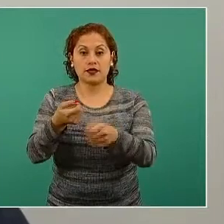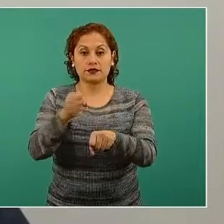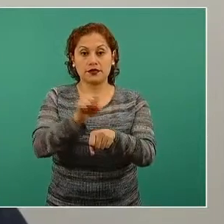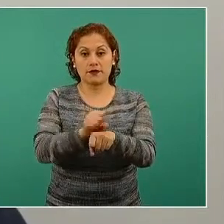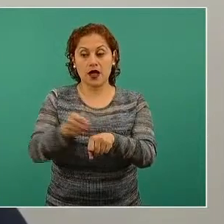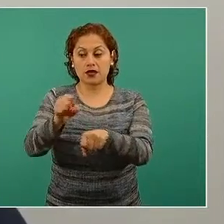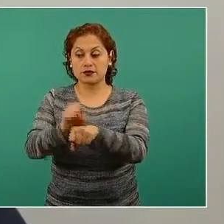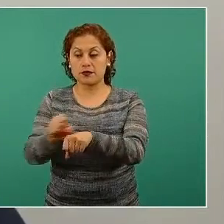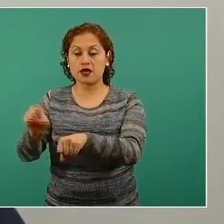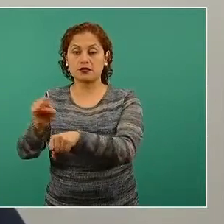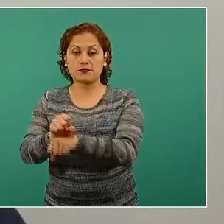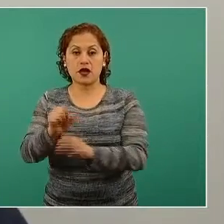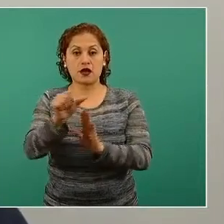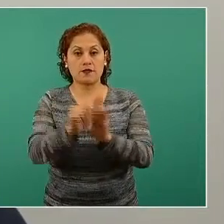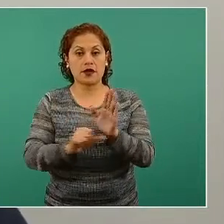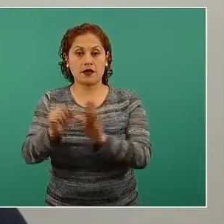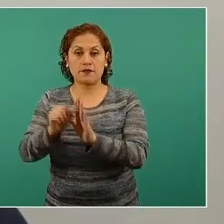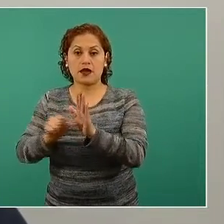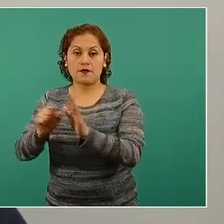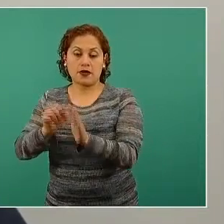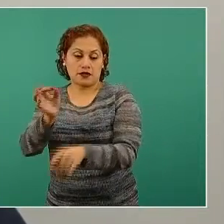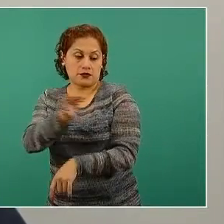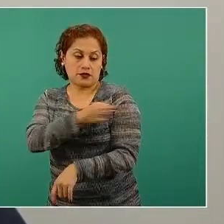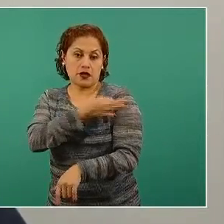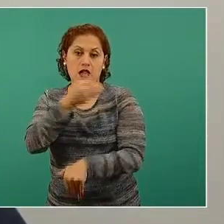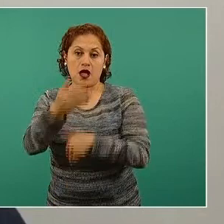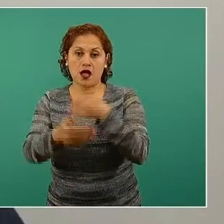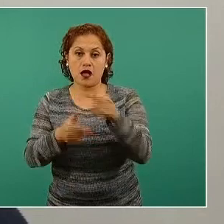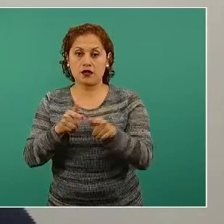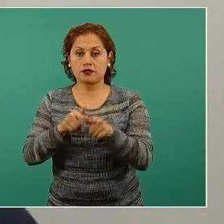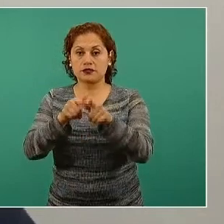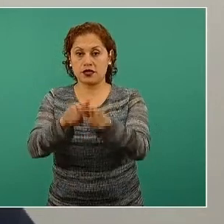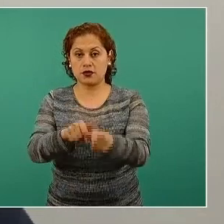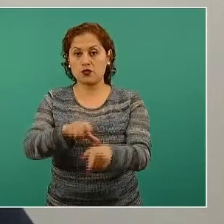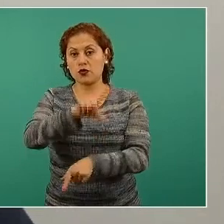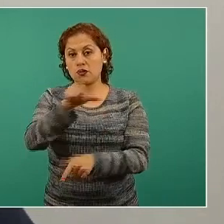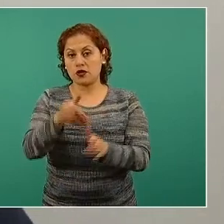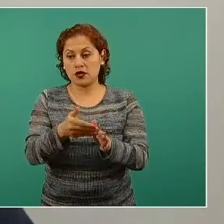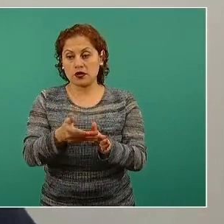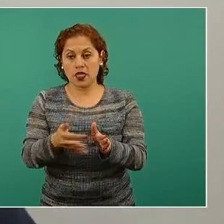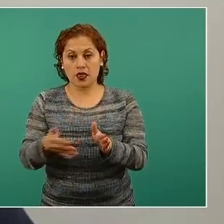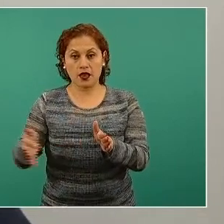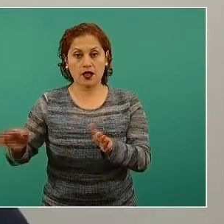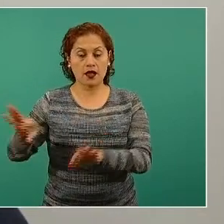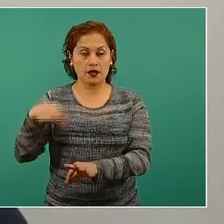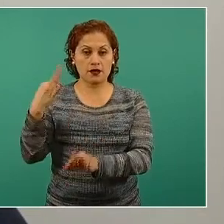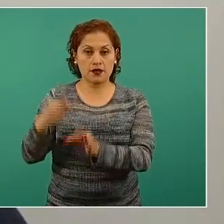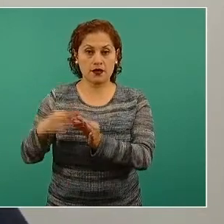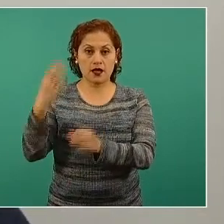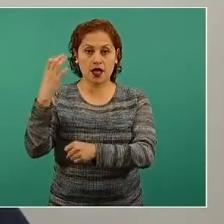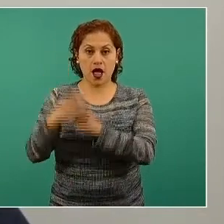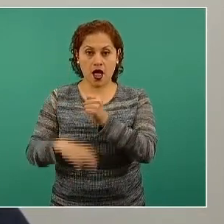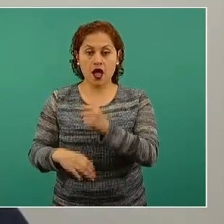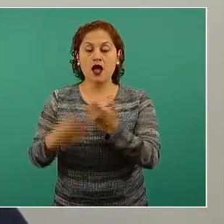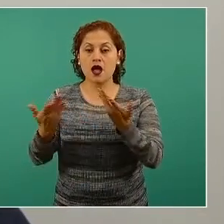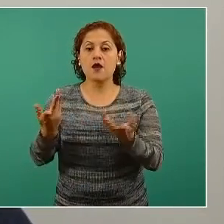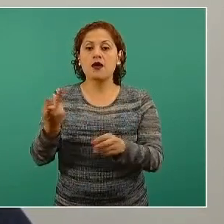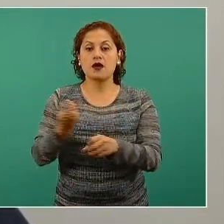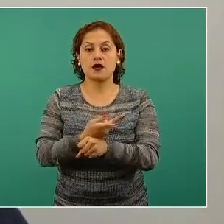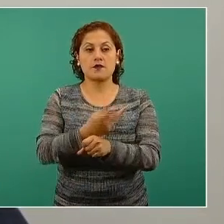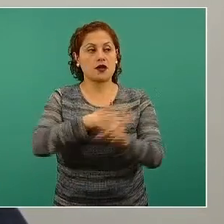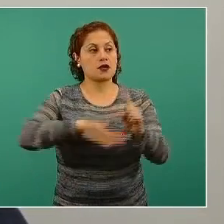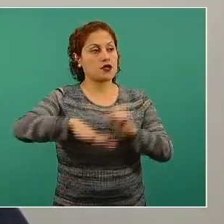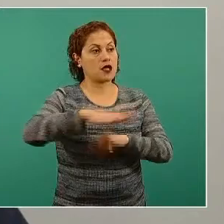con mes con la vacunación para, obviamente, en su momento, tanto con la inmunidad que naturalmente se va